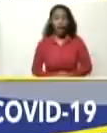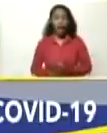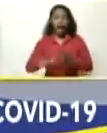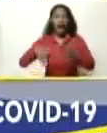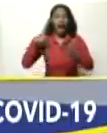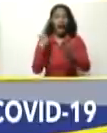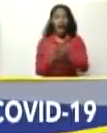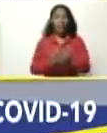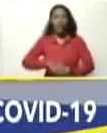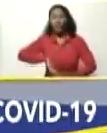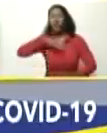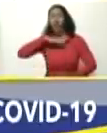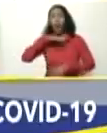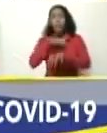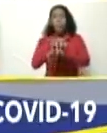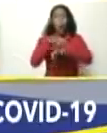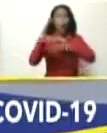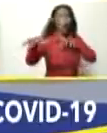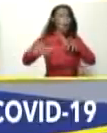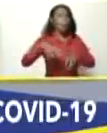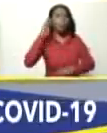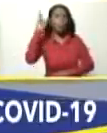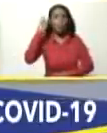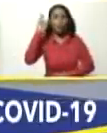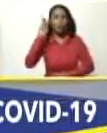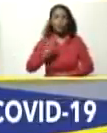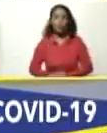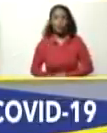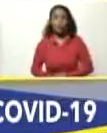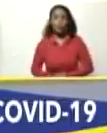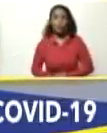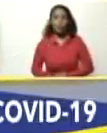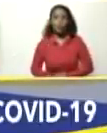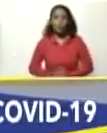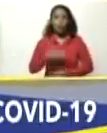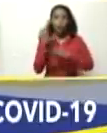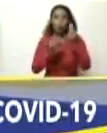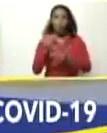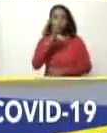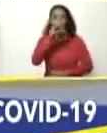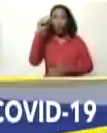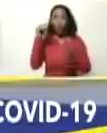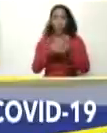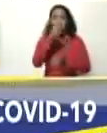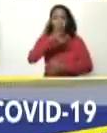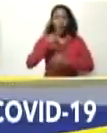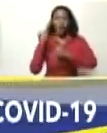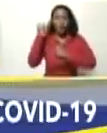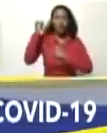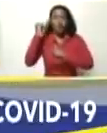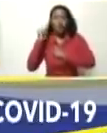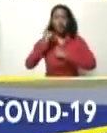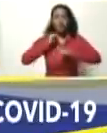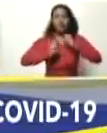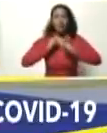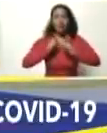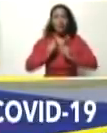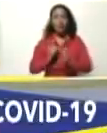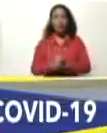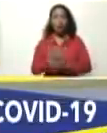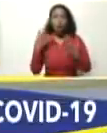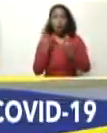los tequeteques estaba Propatria. Como 50.000 personas bailando salsa con